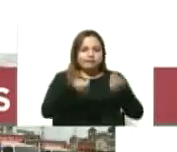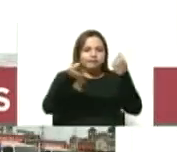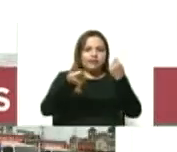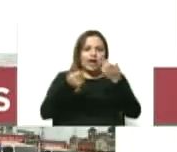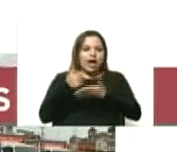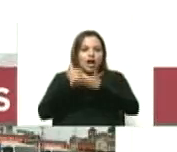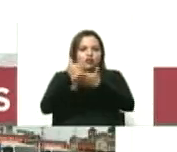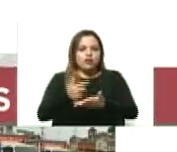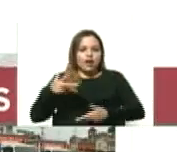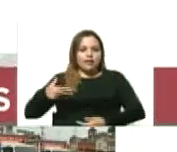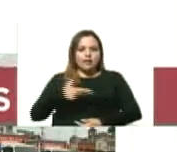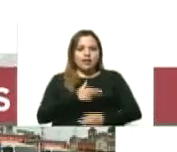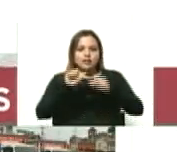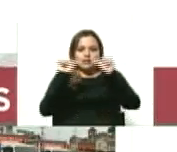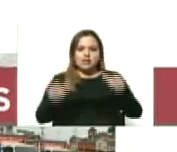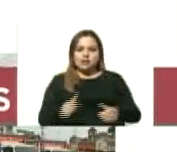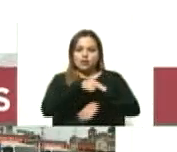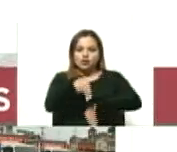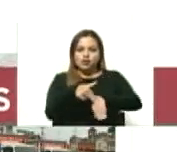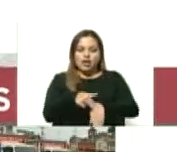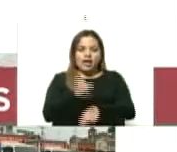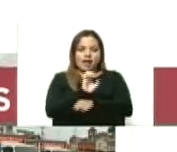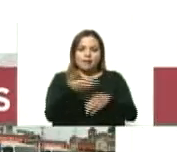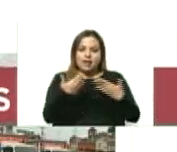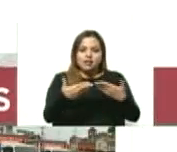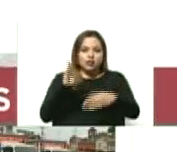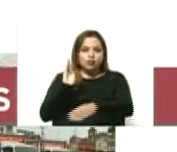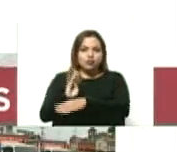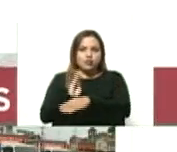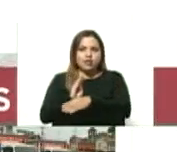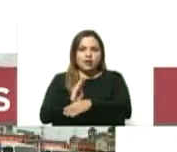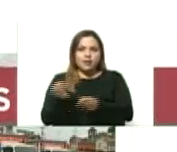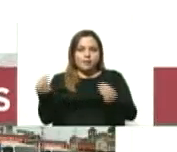parte del Sistema Nacional de Gestión de Riesgo y Cuerpos Policiales. Ya lo